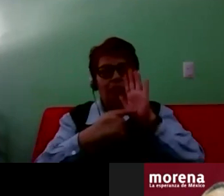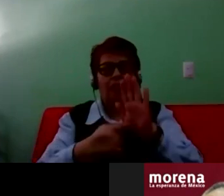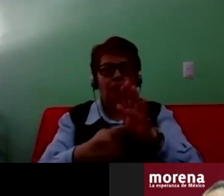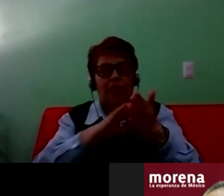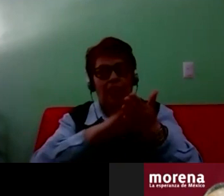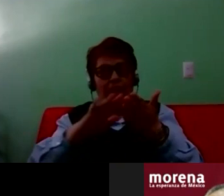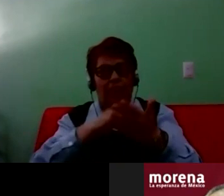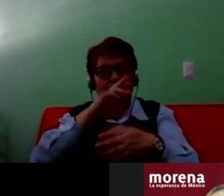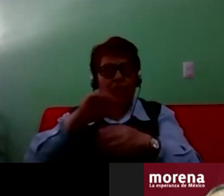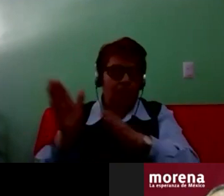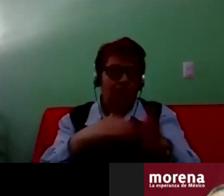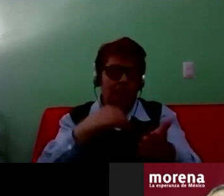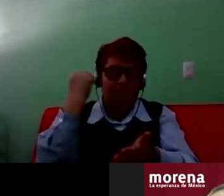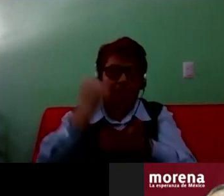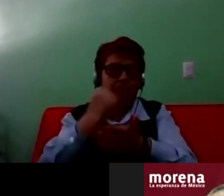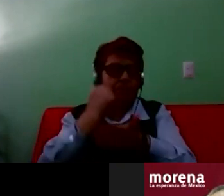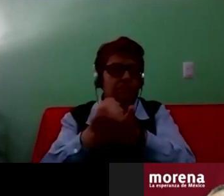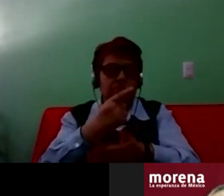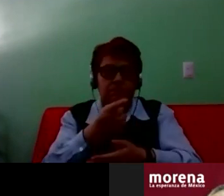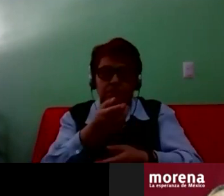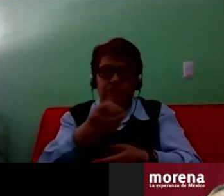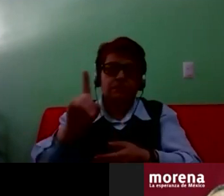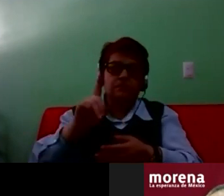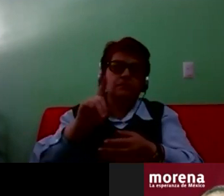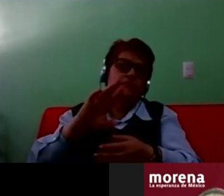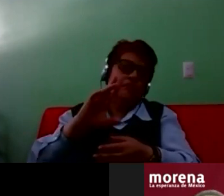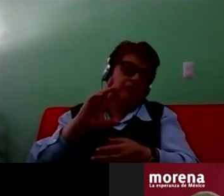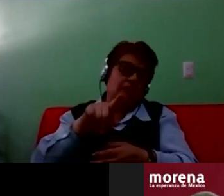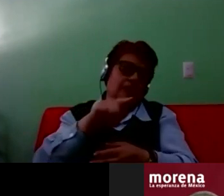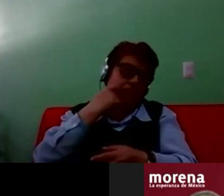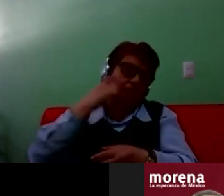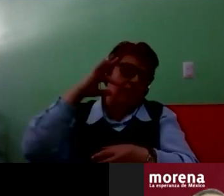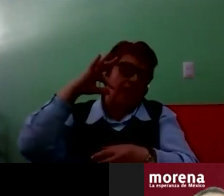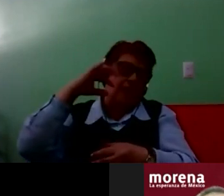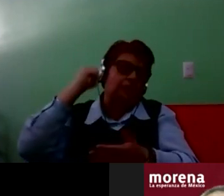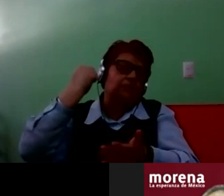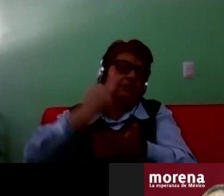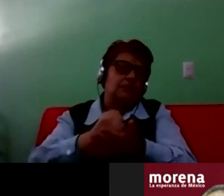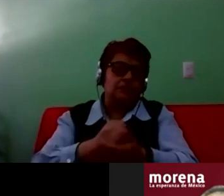su lectura para proceder a su aprobación si así lo determina el Pleno.